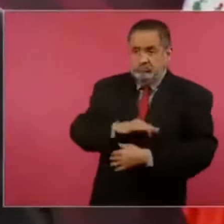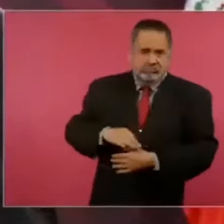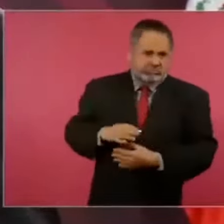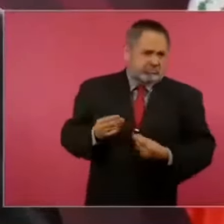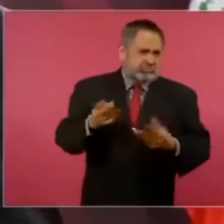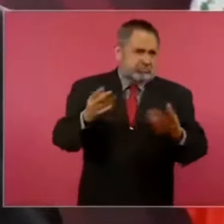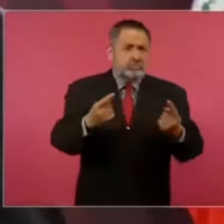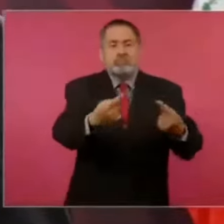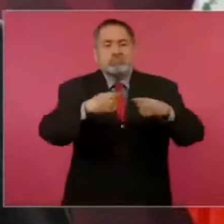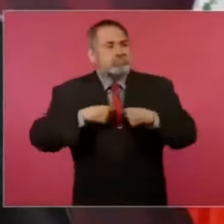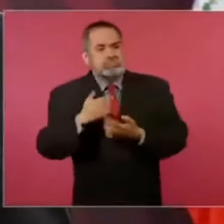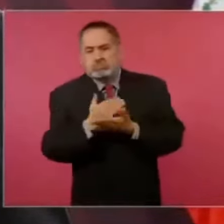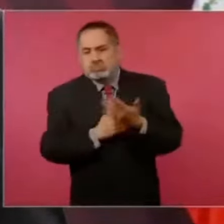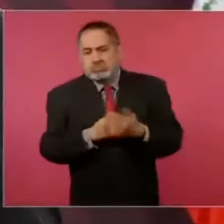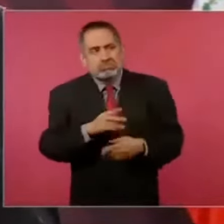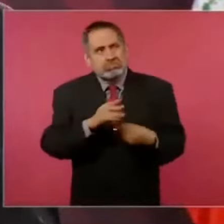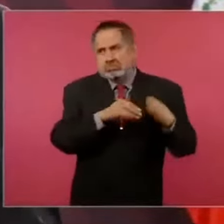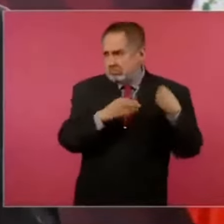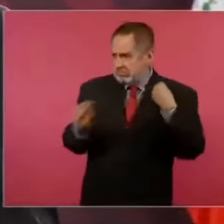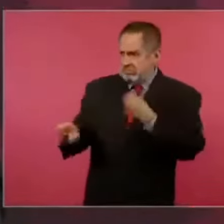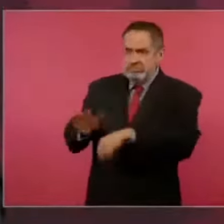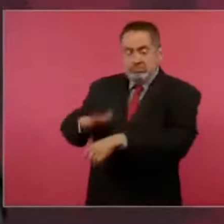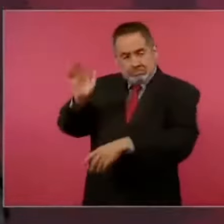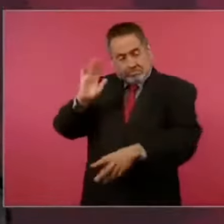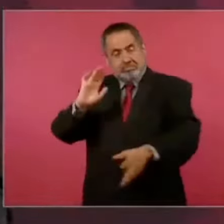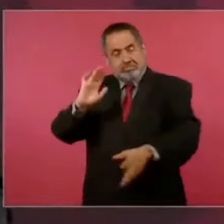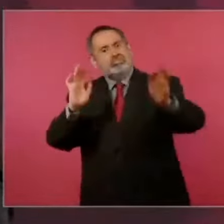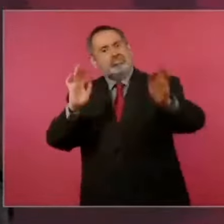más que a mí, o sea,